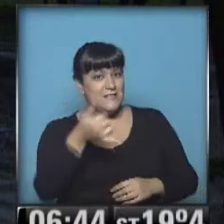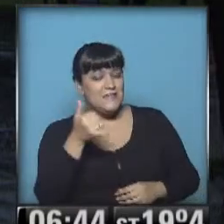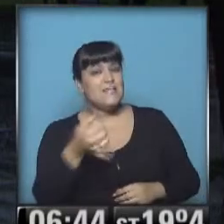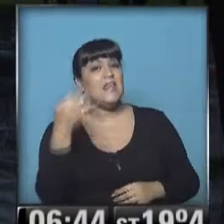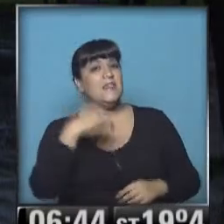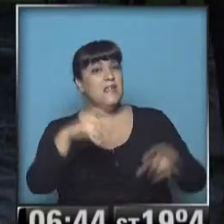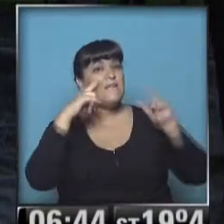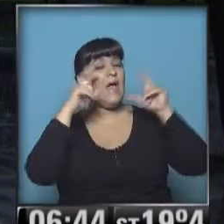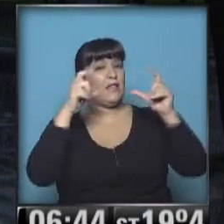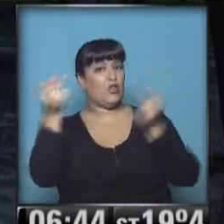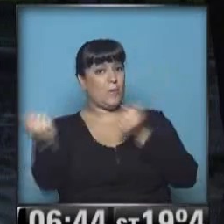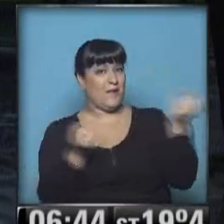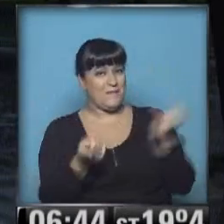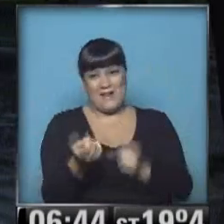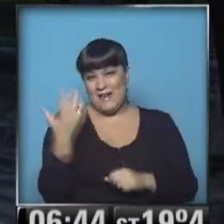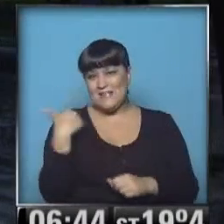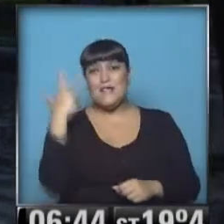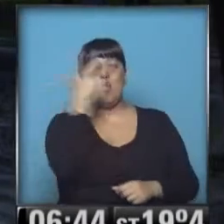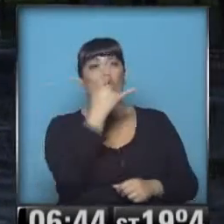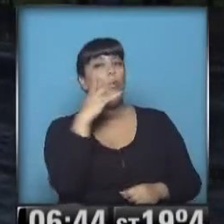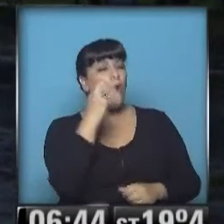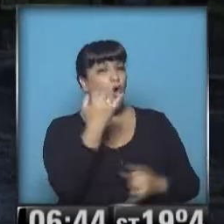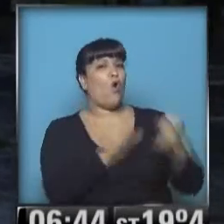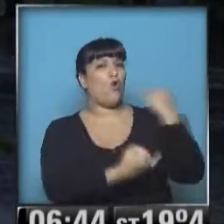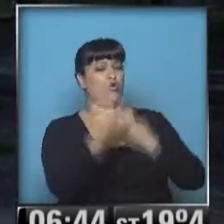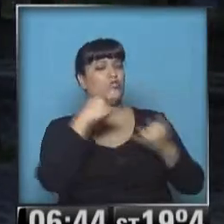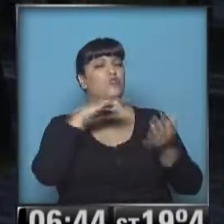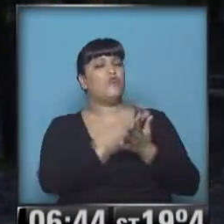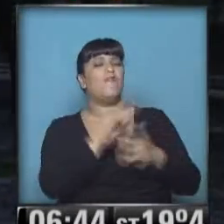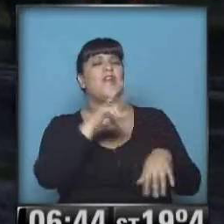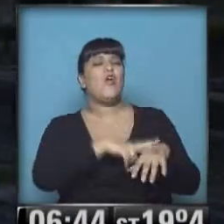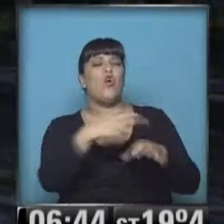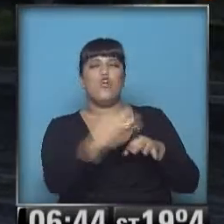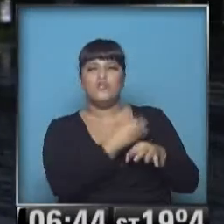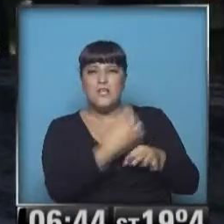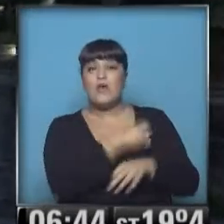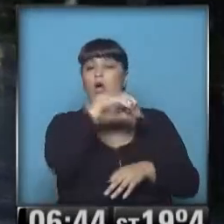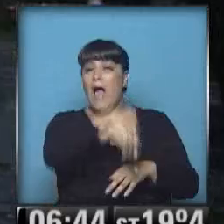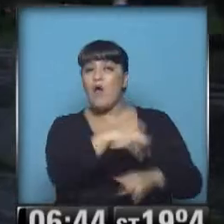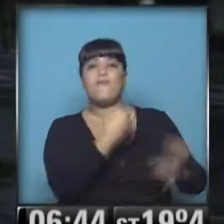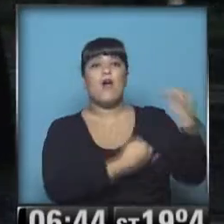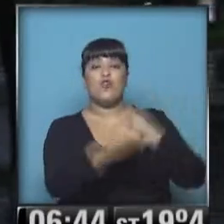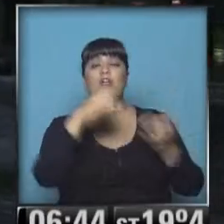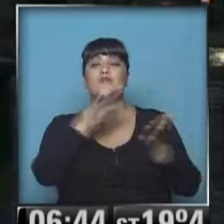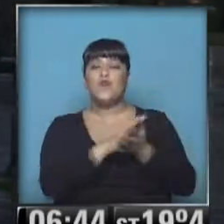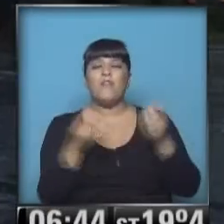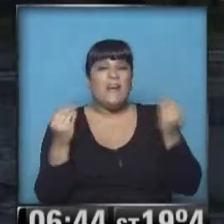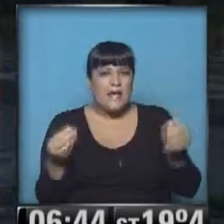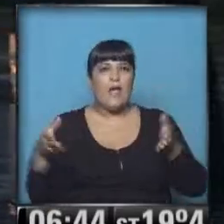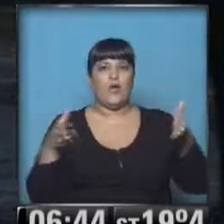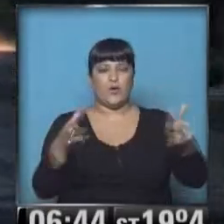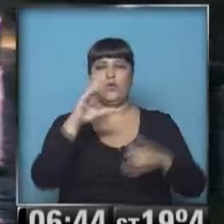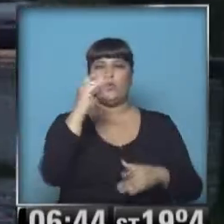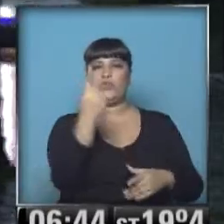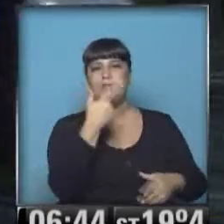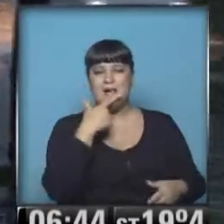atentos a la hora de manejar. Recién Hugo nos brindó varios consejos. Ahora nos cuenta el estado y el tránsito de las rutas nacionales